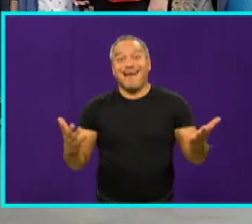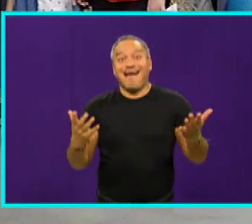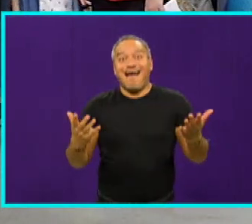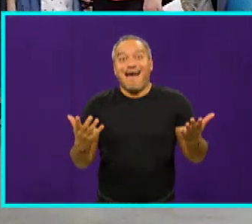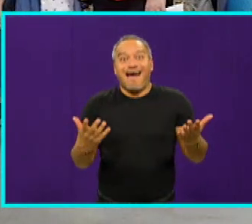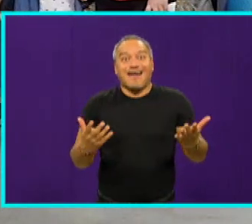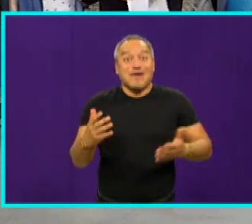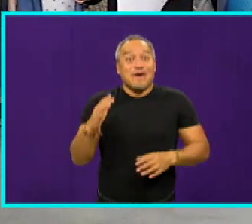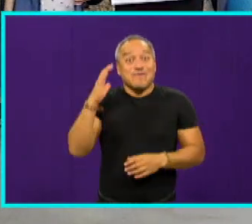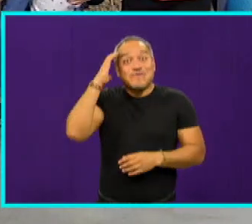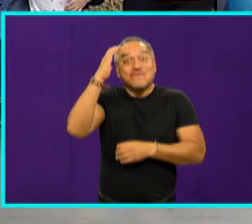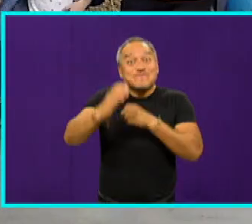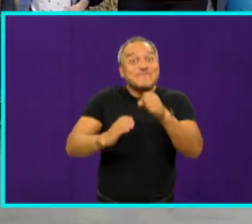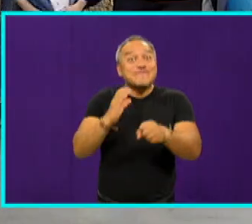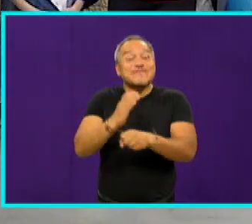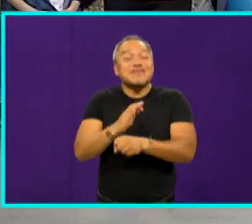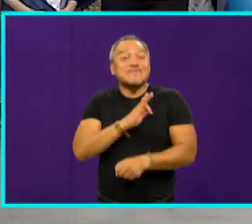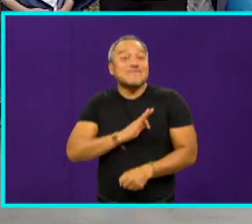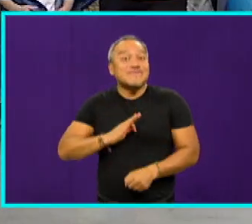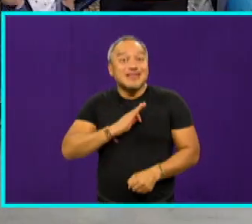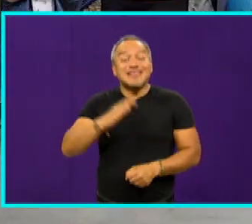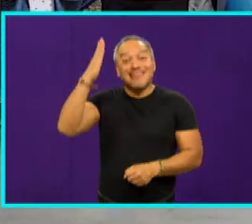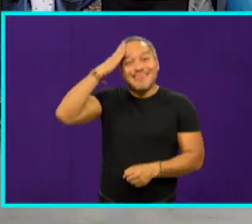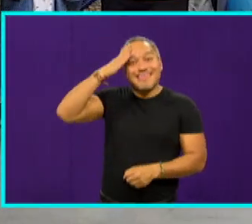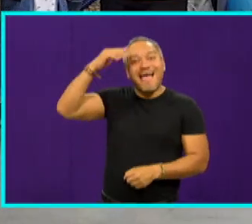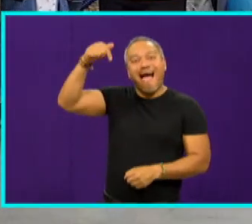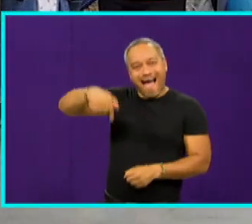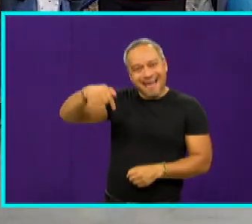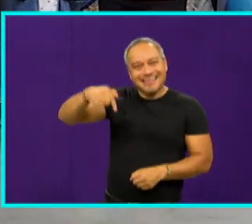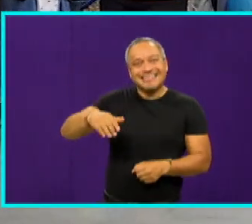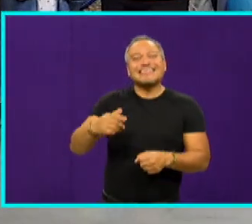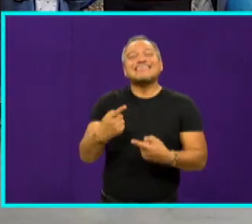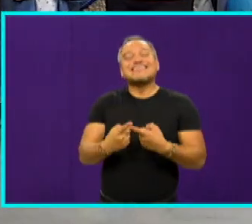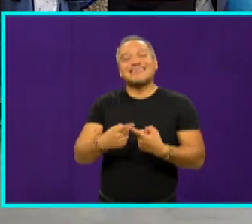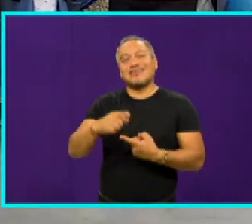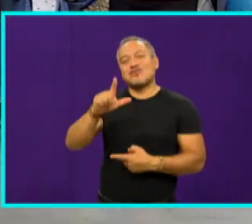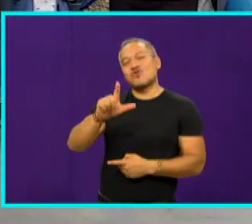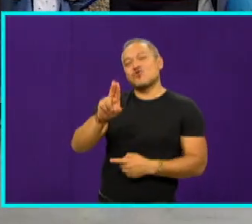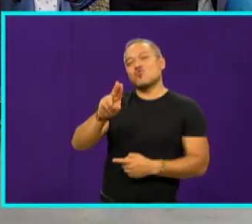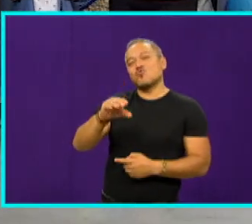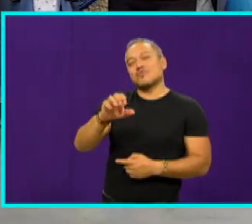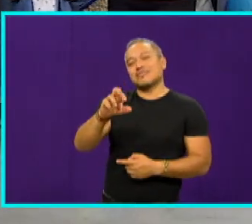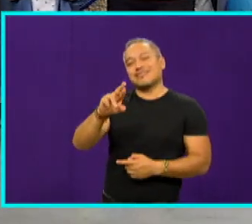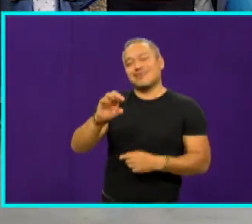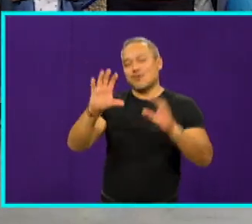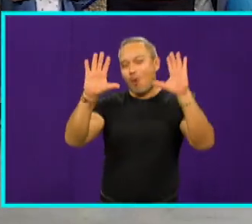querida Lucero, sí, porque hoy es su cumpleaños. ¡Bravo! ¡Bravo! Ahí está.